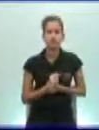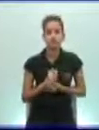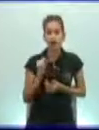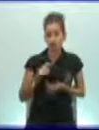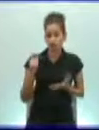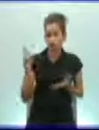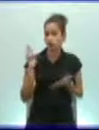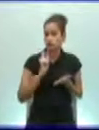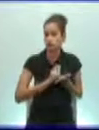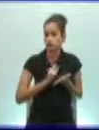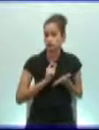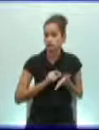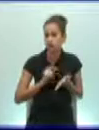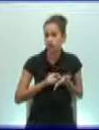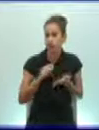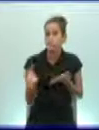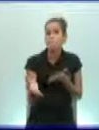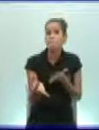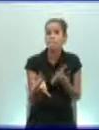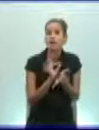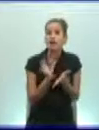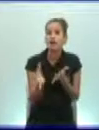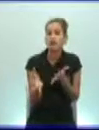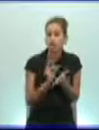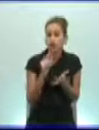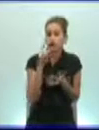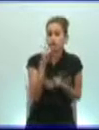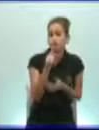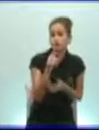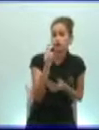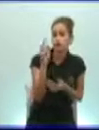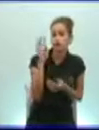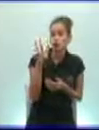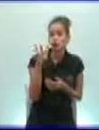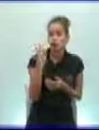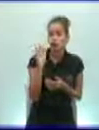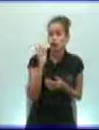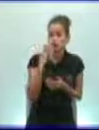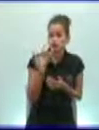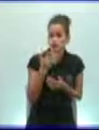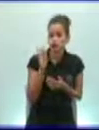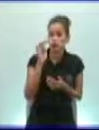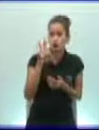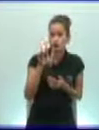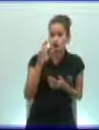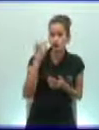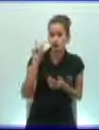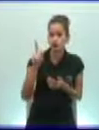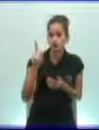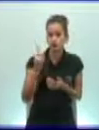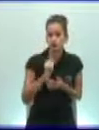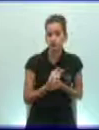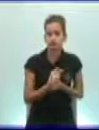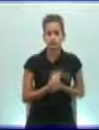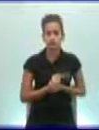anotar página 41 del libro de español. Adelante anotando la página.